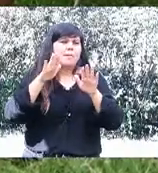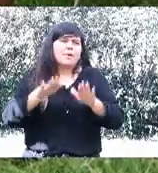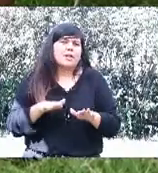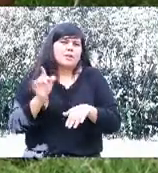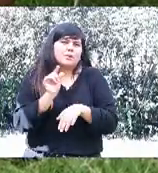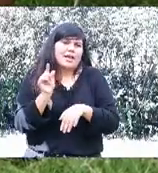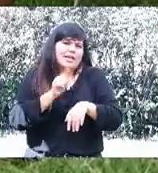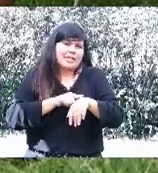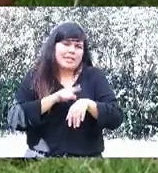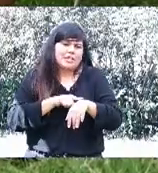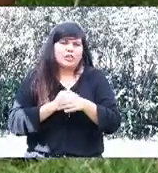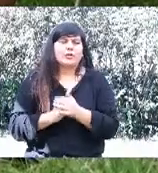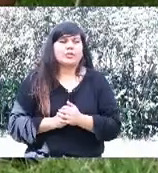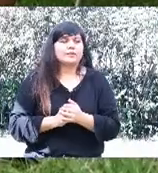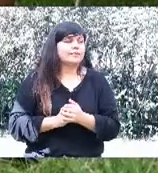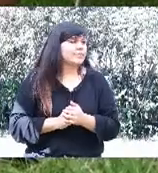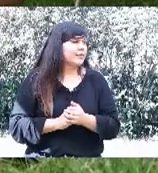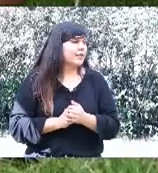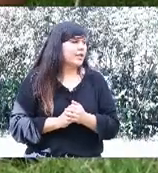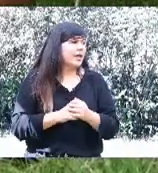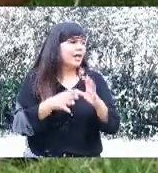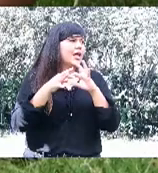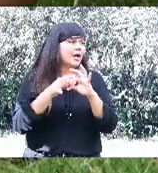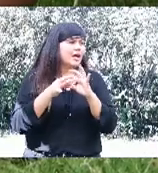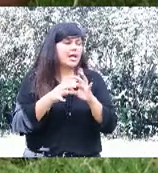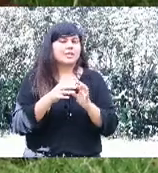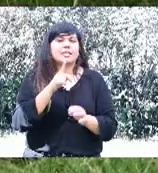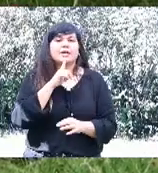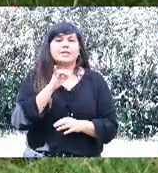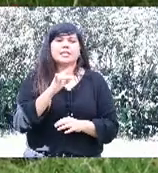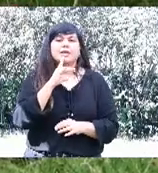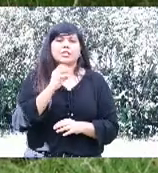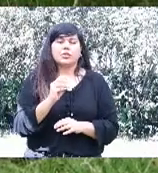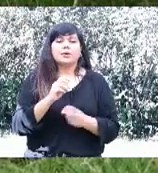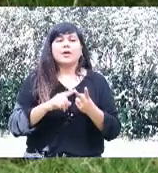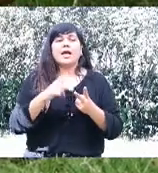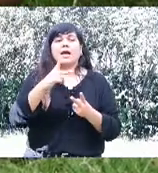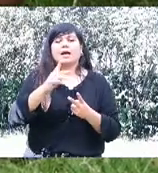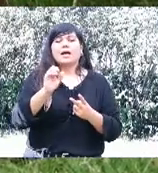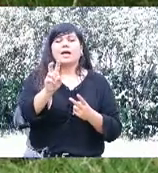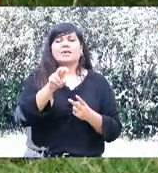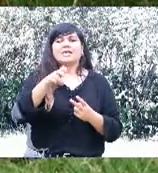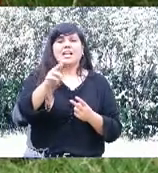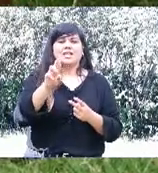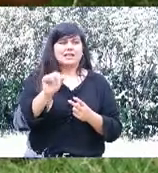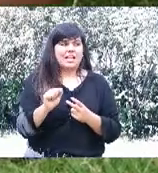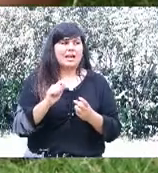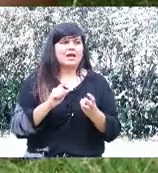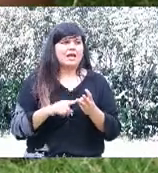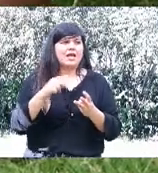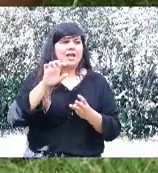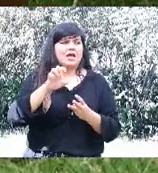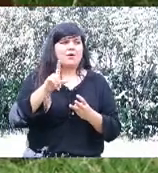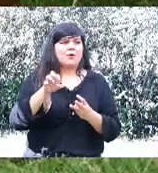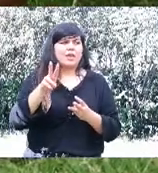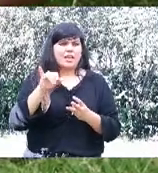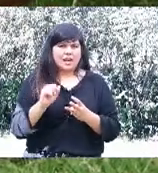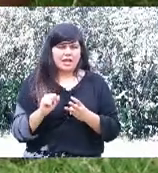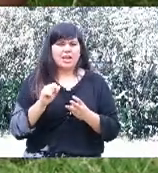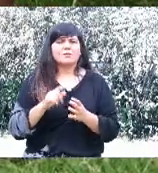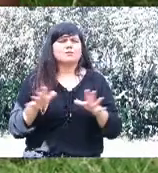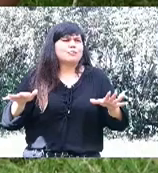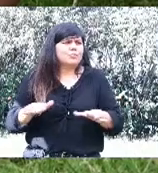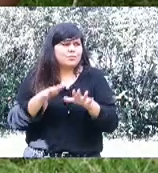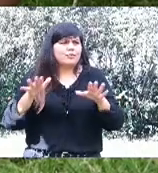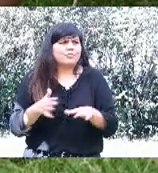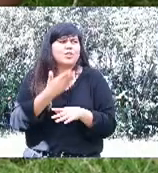rato más eh Gracias tito también Casandra por la presentación Gracias Eugenia por por venir por por el esfuerzo